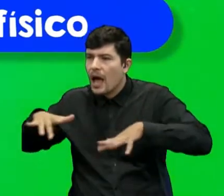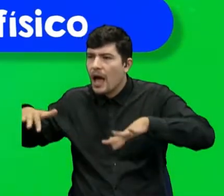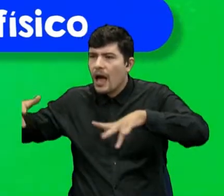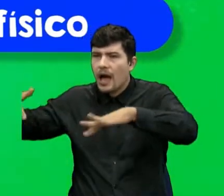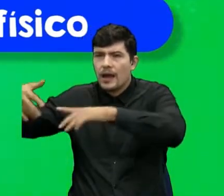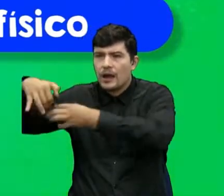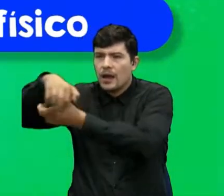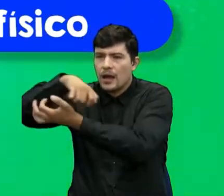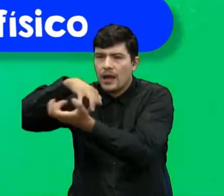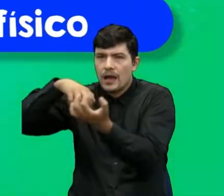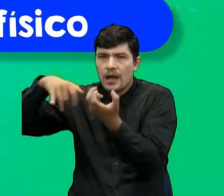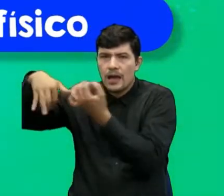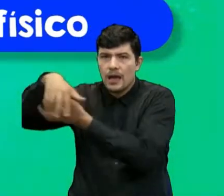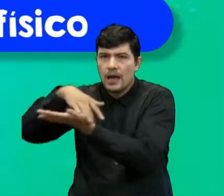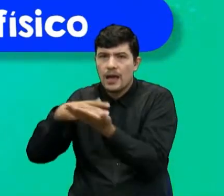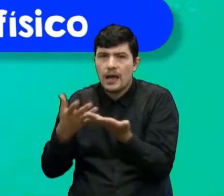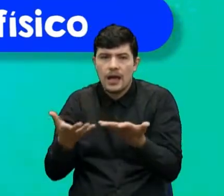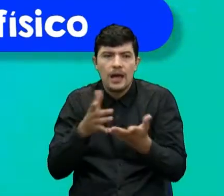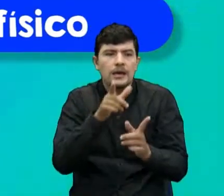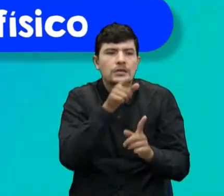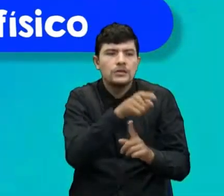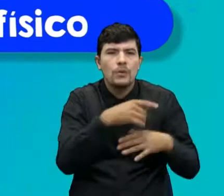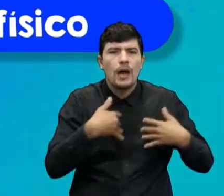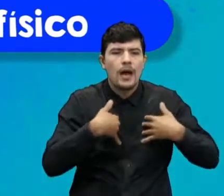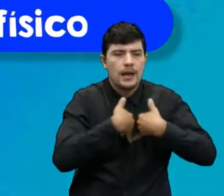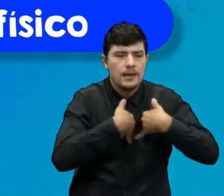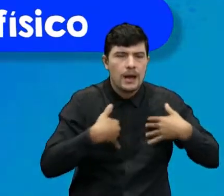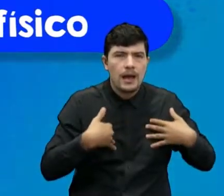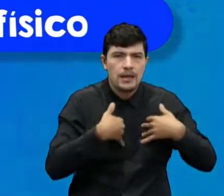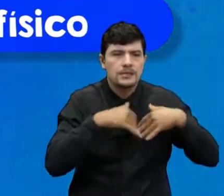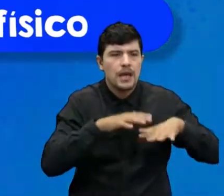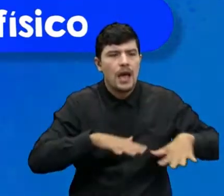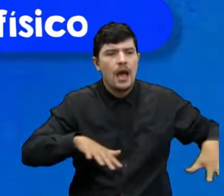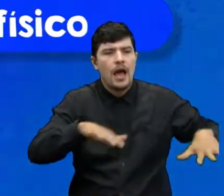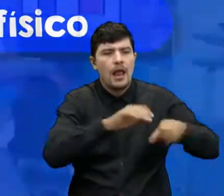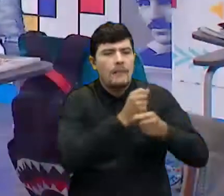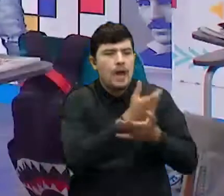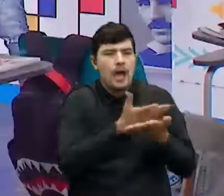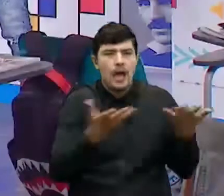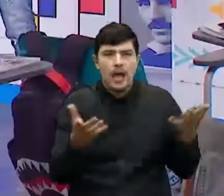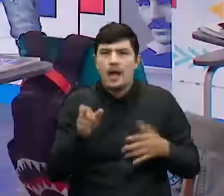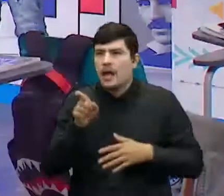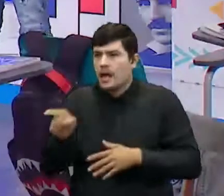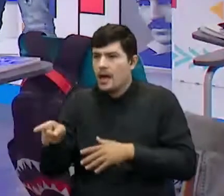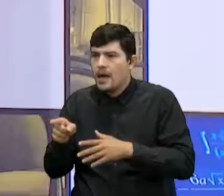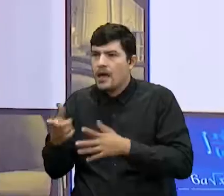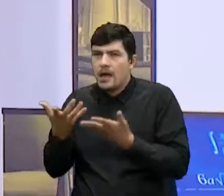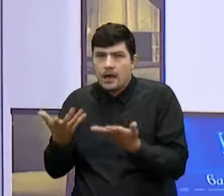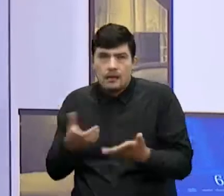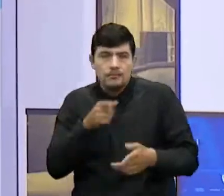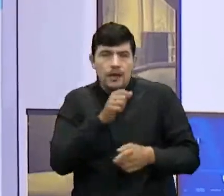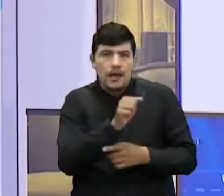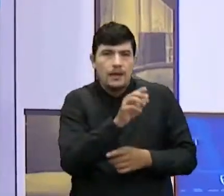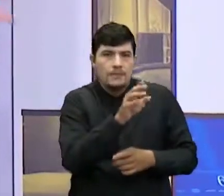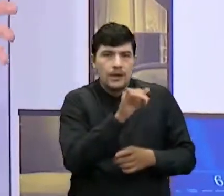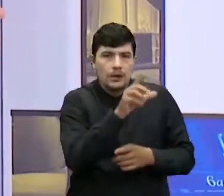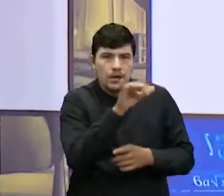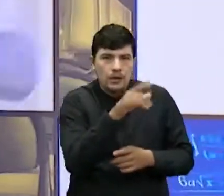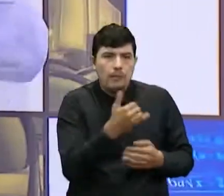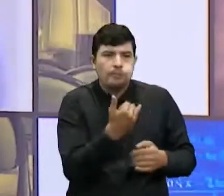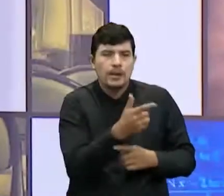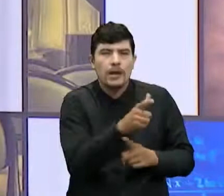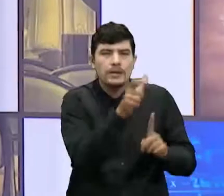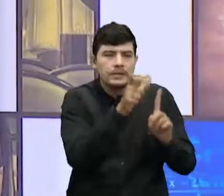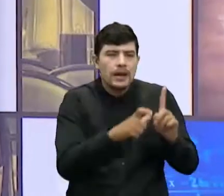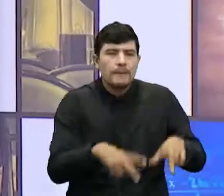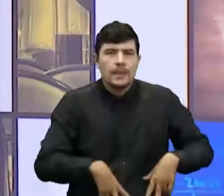viven estos seres Como por ejemplo Las piedras El sol Todo aquello donde ellos viven,